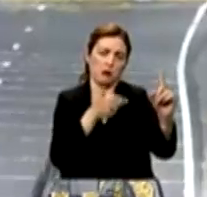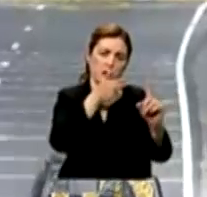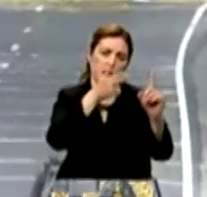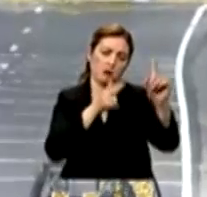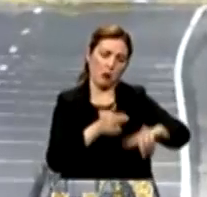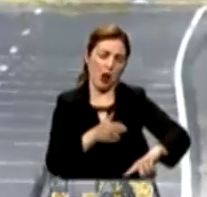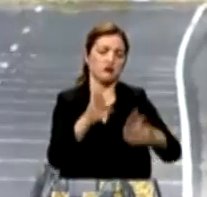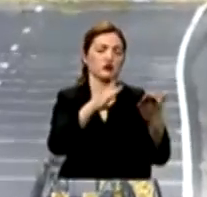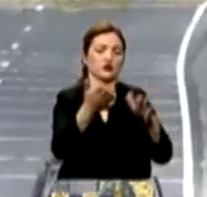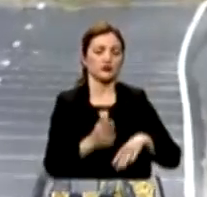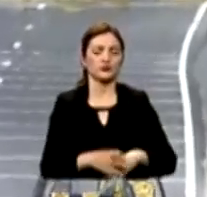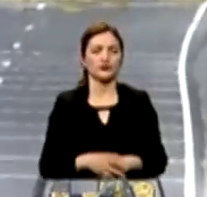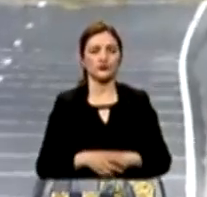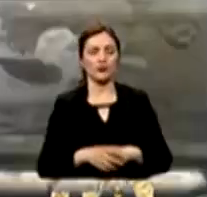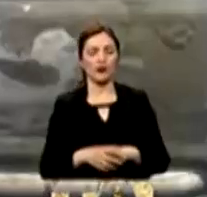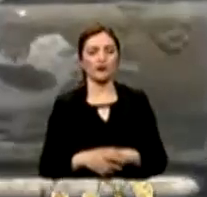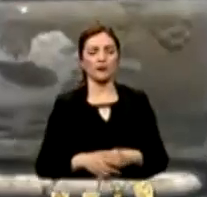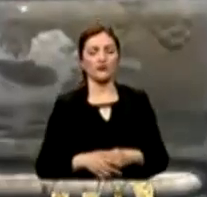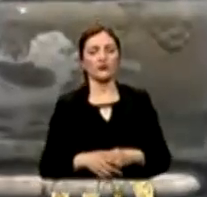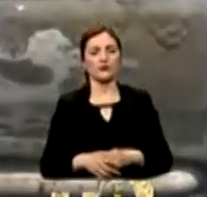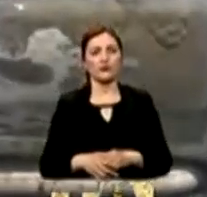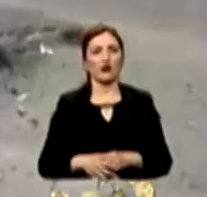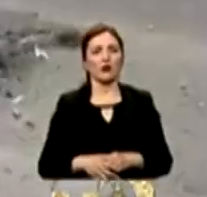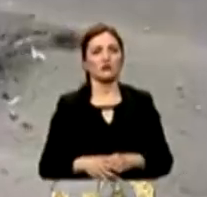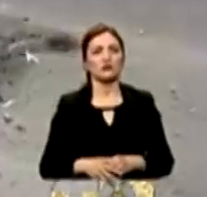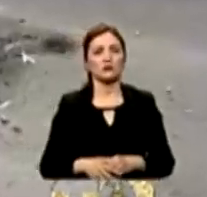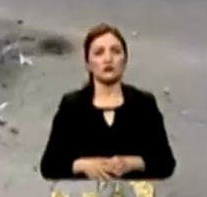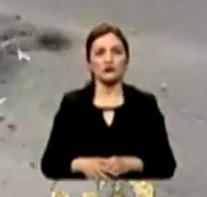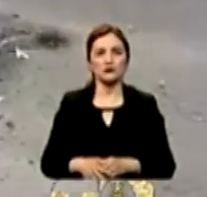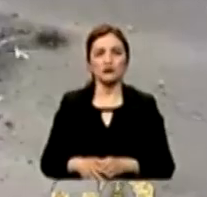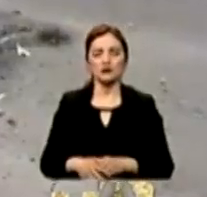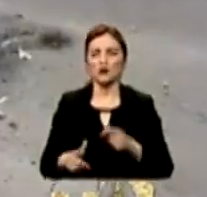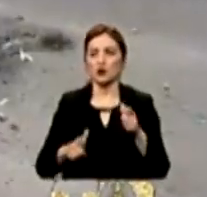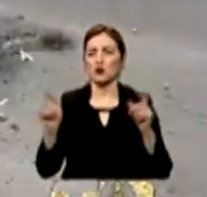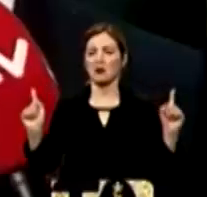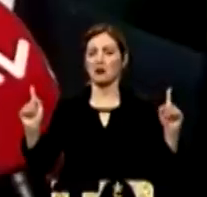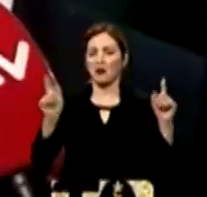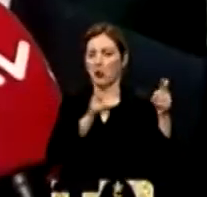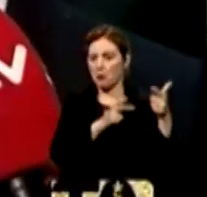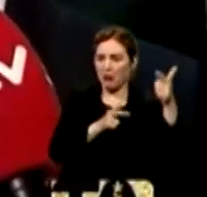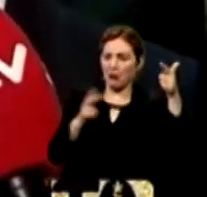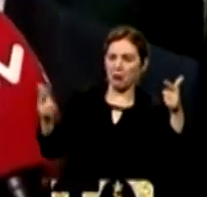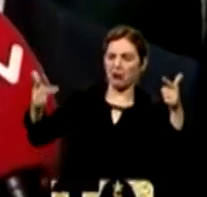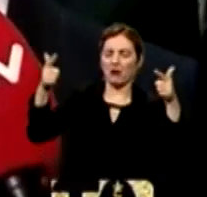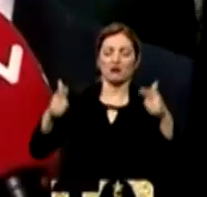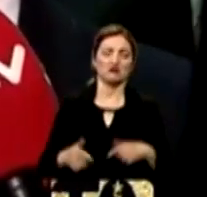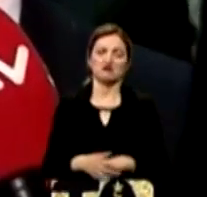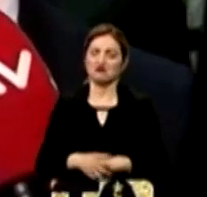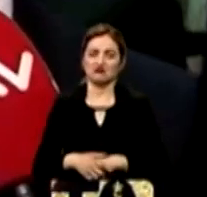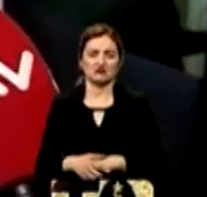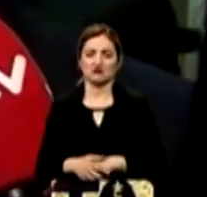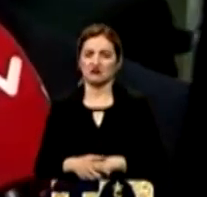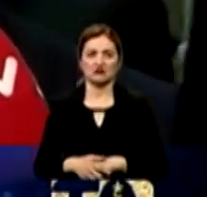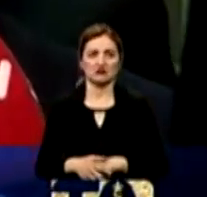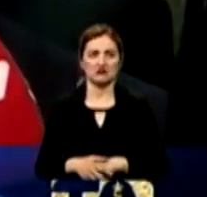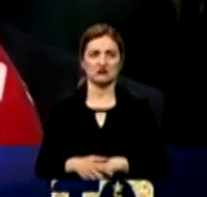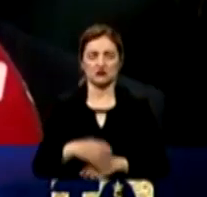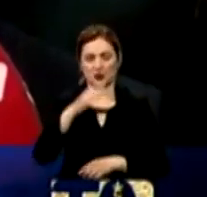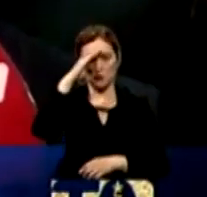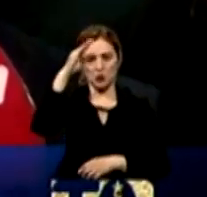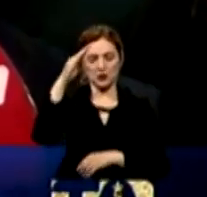de los argumentos de posibles tiradores ajenos al evento, se concluye plenamente que es directa la